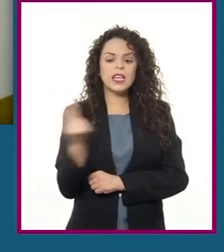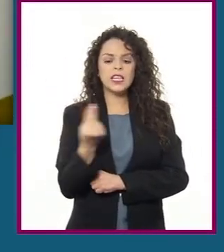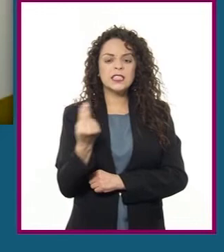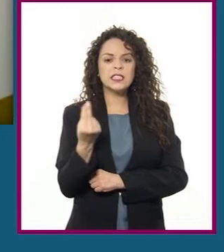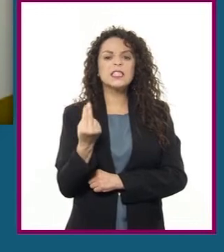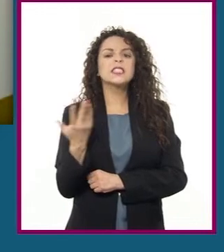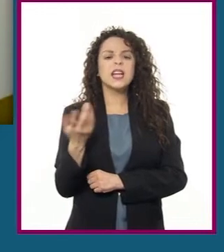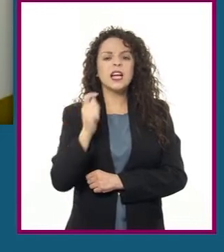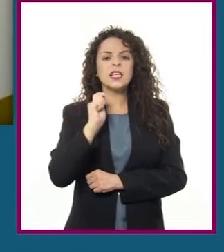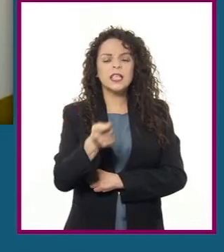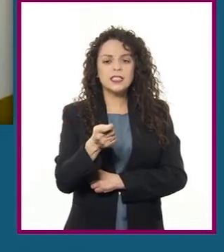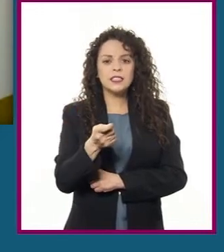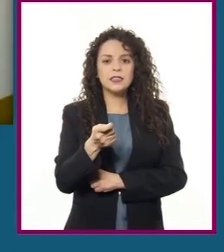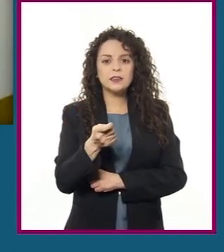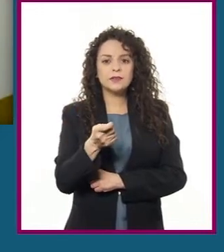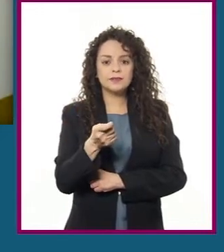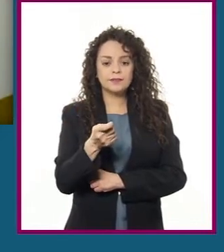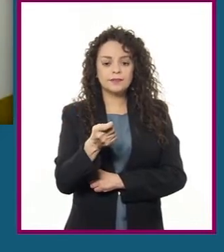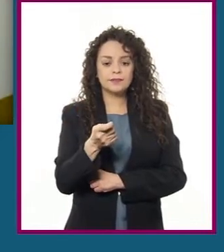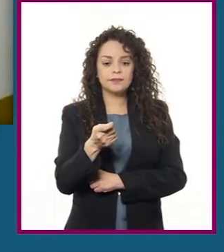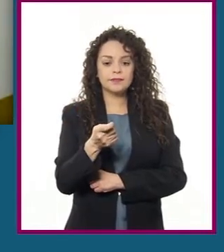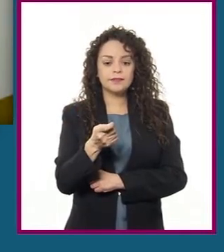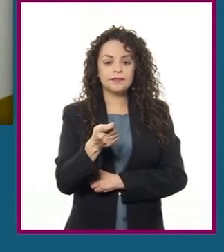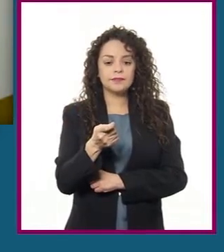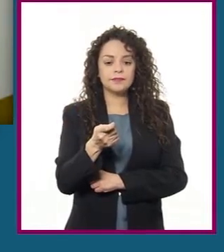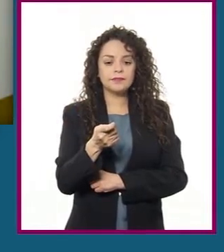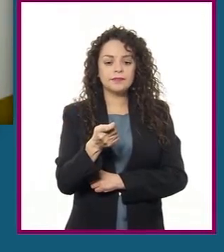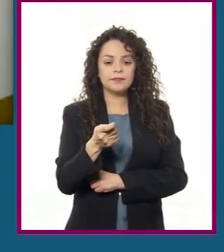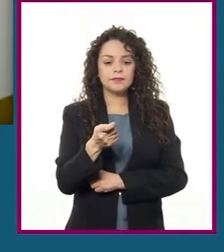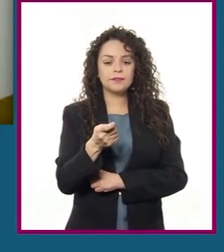vamos a necesitar